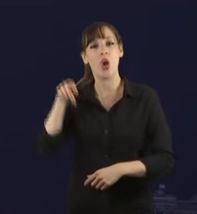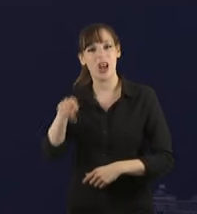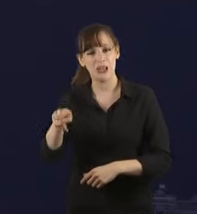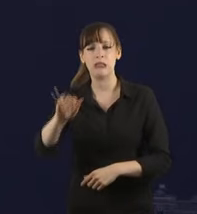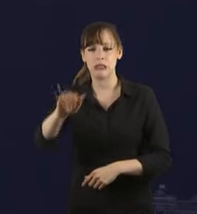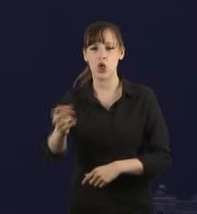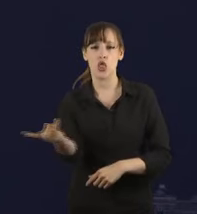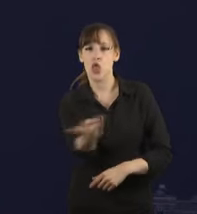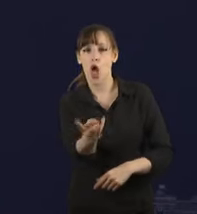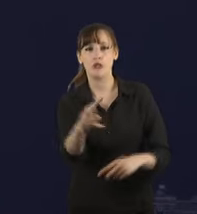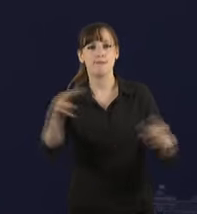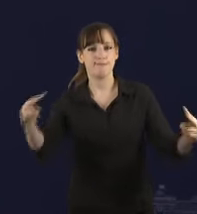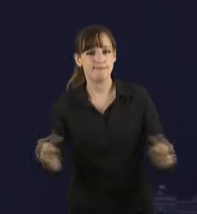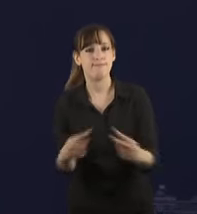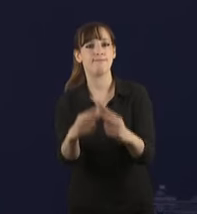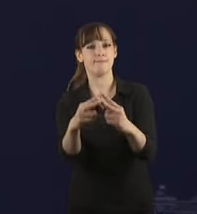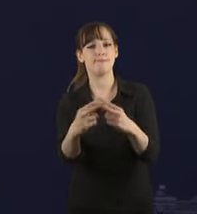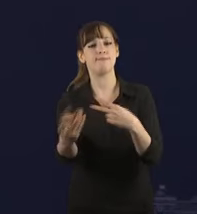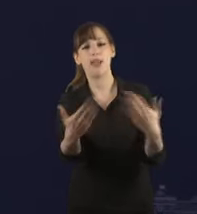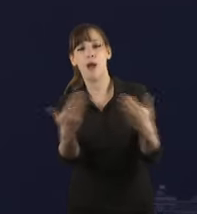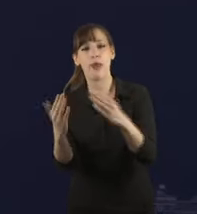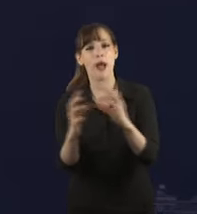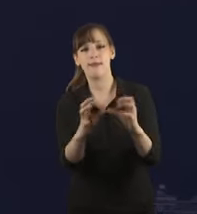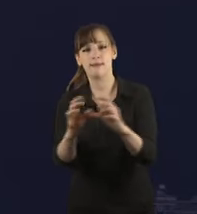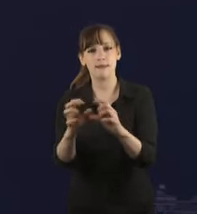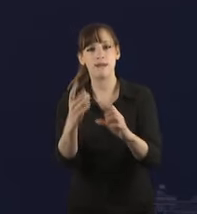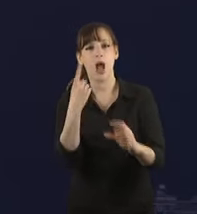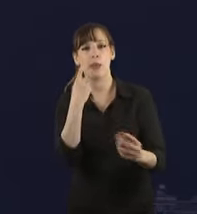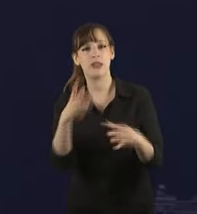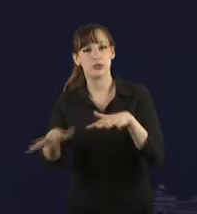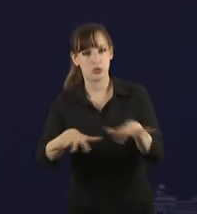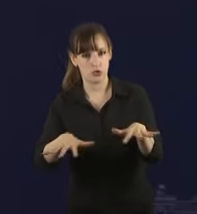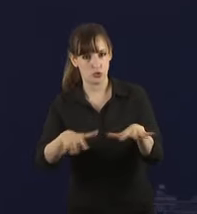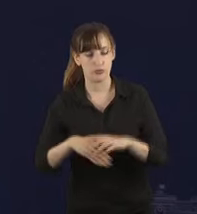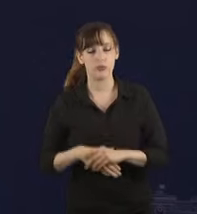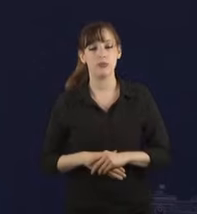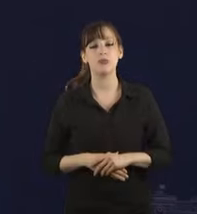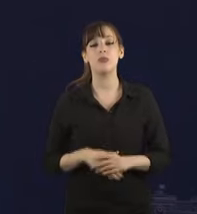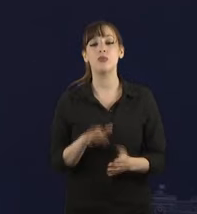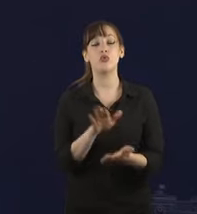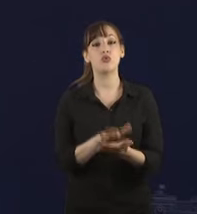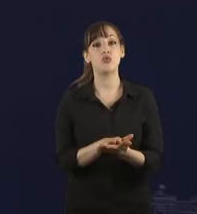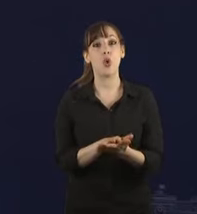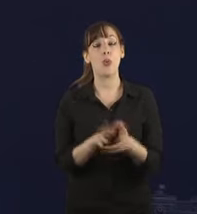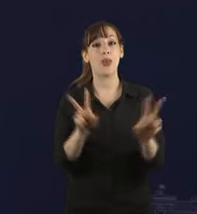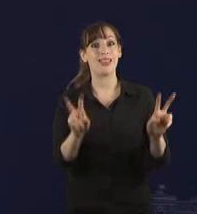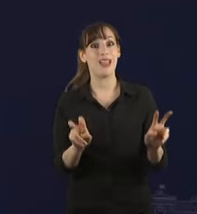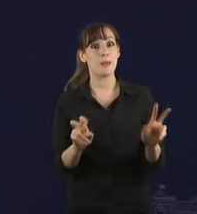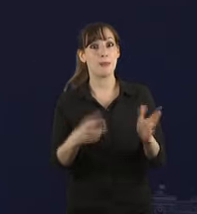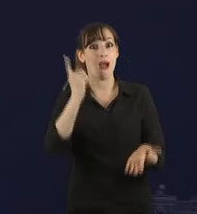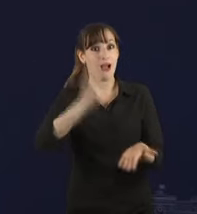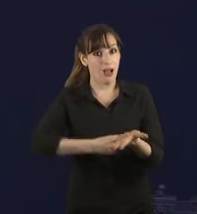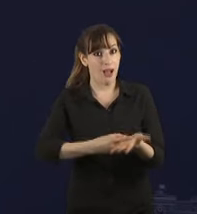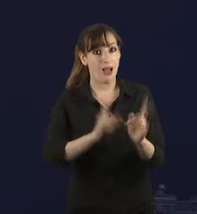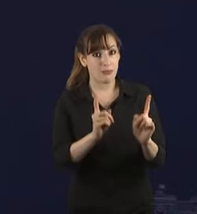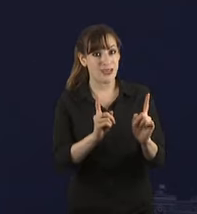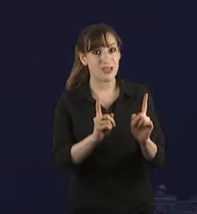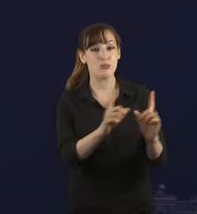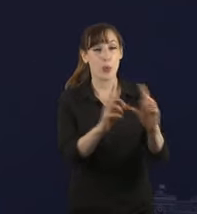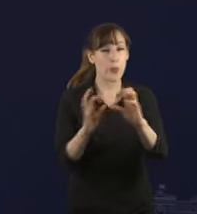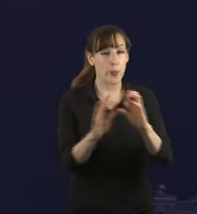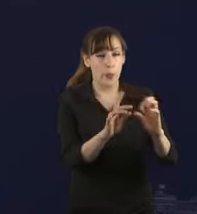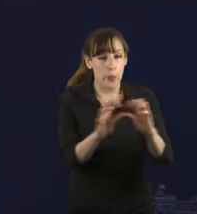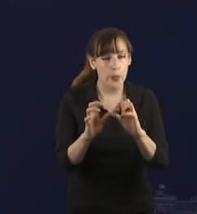analizar los acontecimientos y en virtud de el trámite legislativo no te lo puedo contestar porque es un